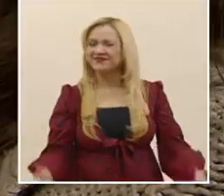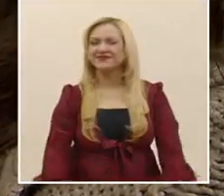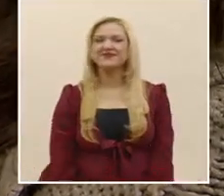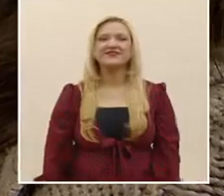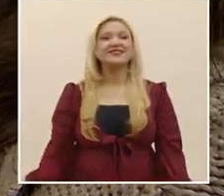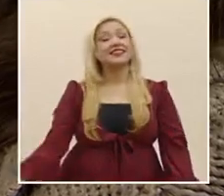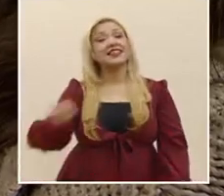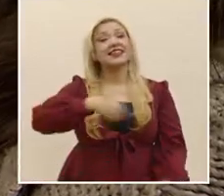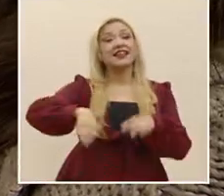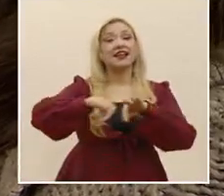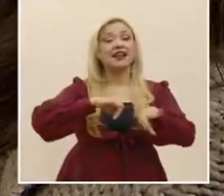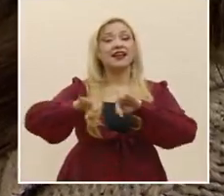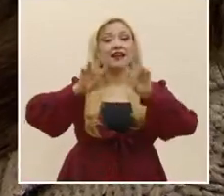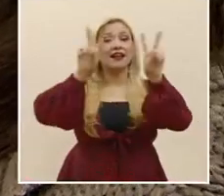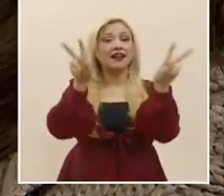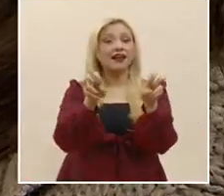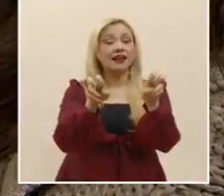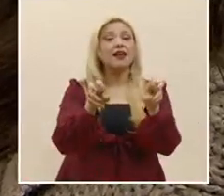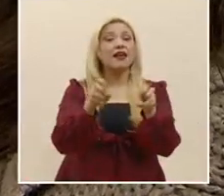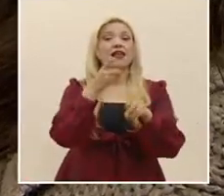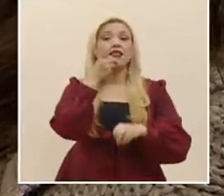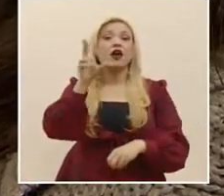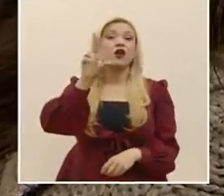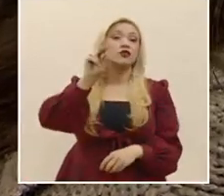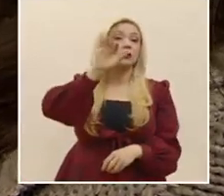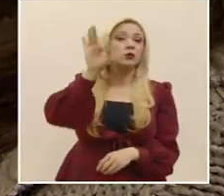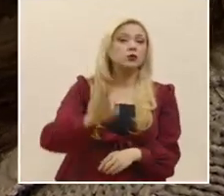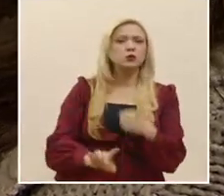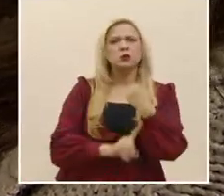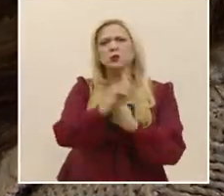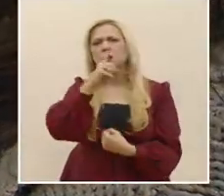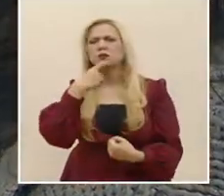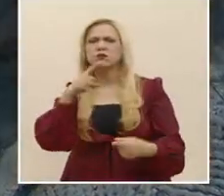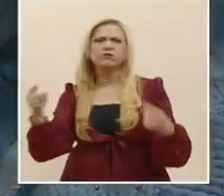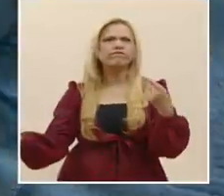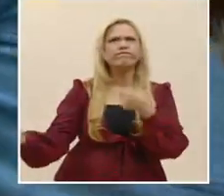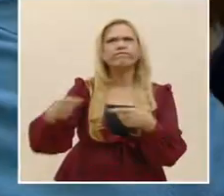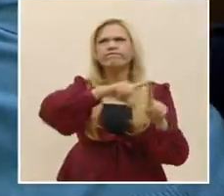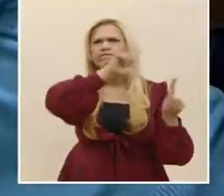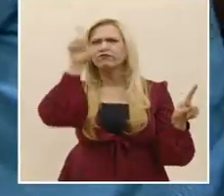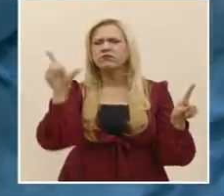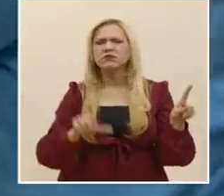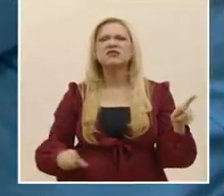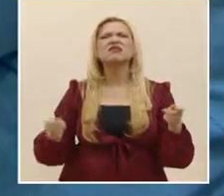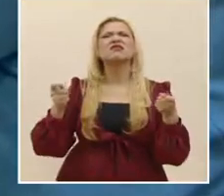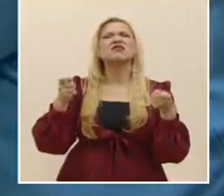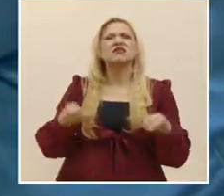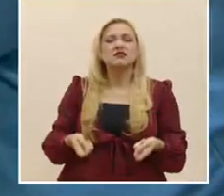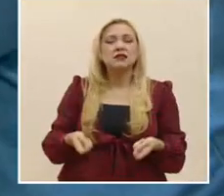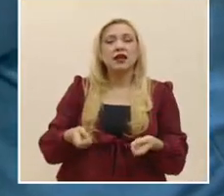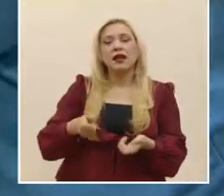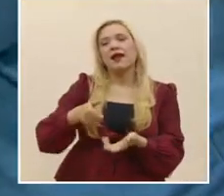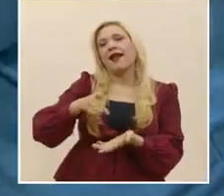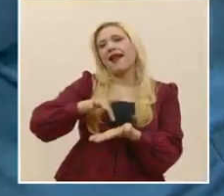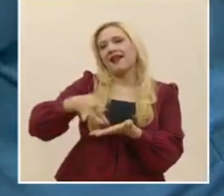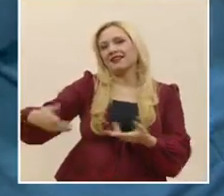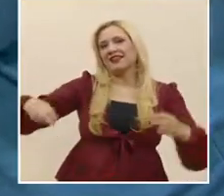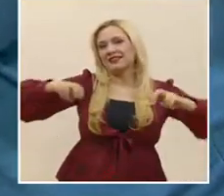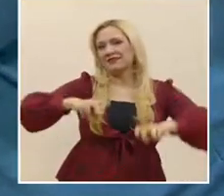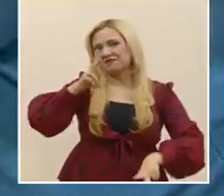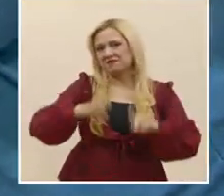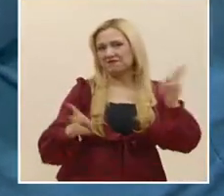autoridades laborales, actualmente el 80% de los conflictos a nivel federal se resuelven a través de la conciliación.